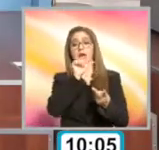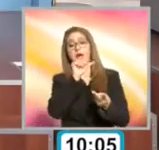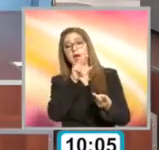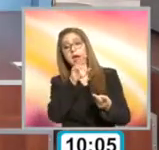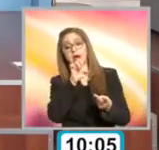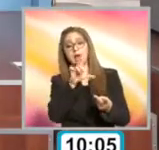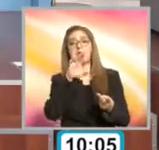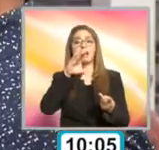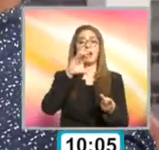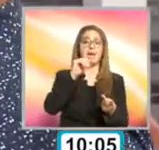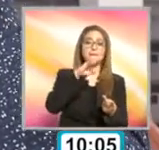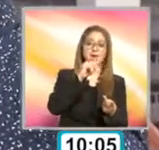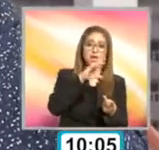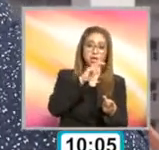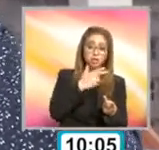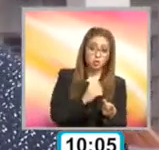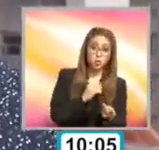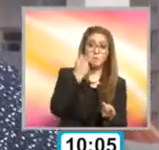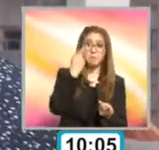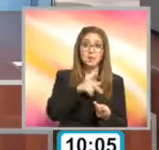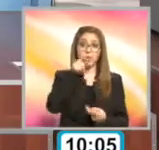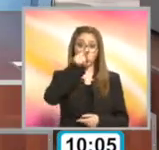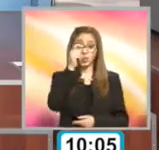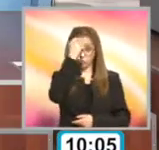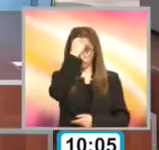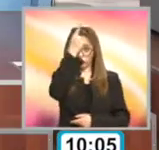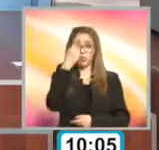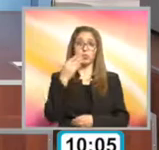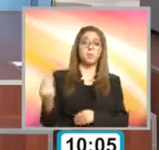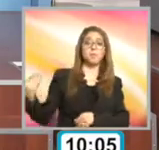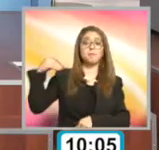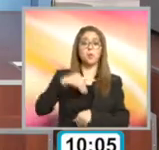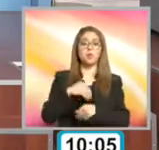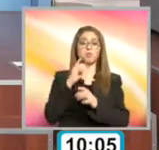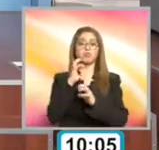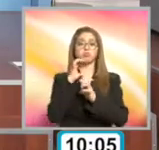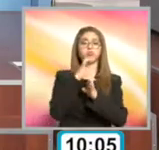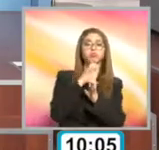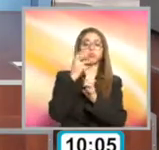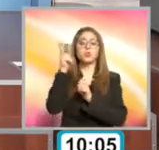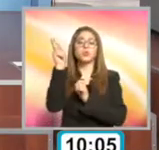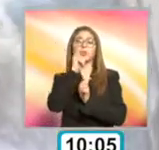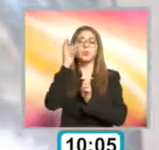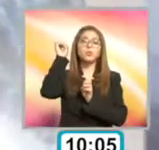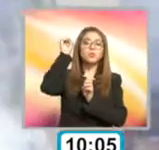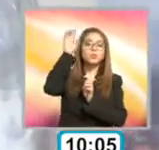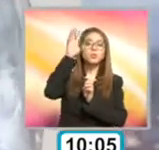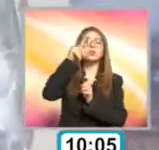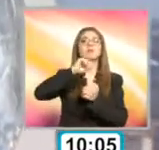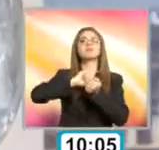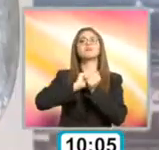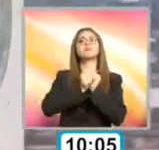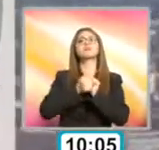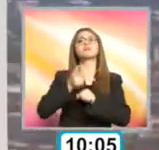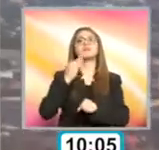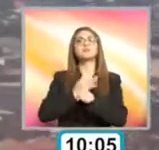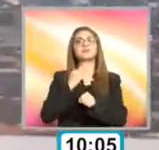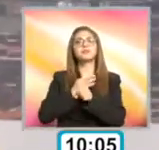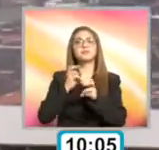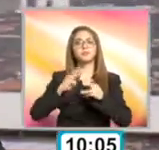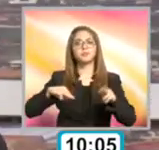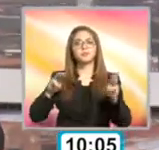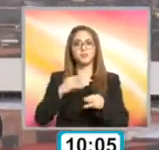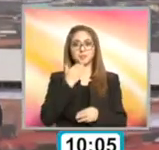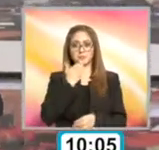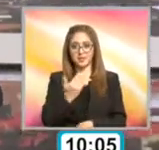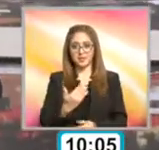por ejemplo, pero tú le pones tuba. O sea, se te ocurre hacer esta mezcla, esa fusión, y te sale muy bien. Sí, pues más bien